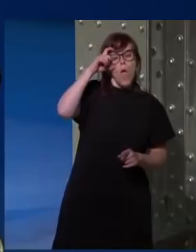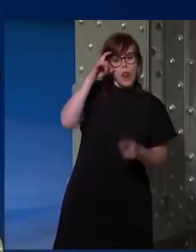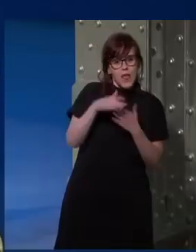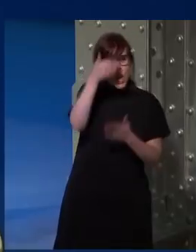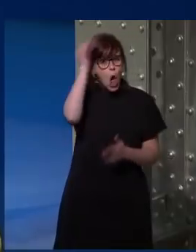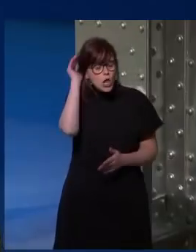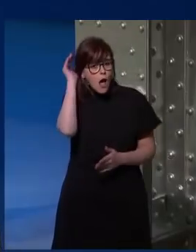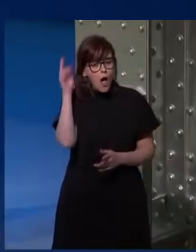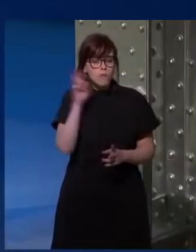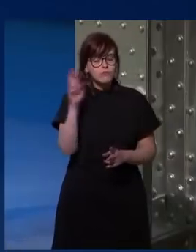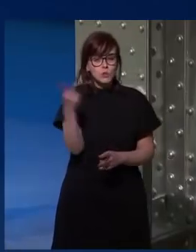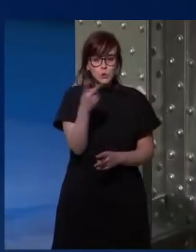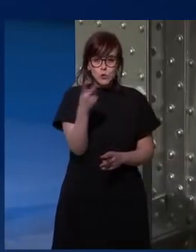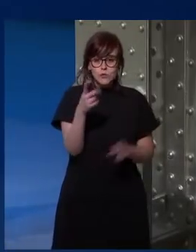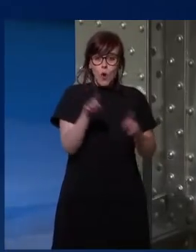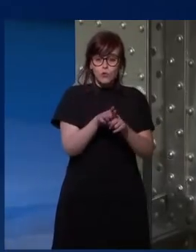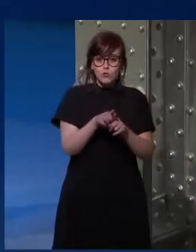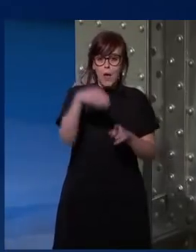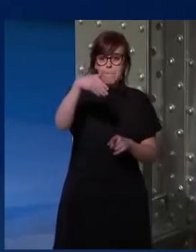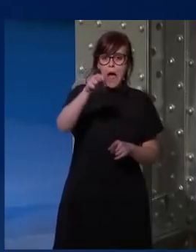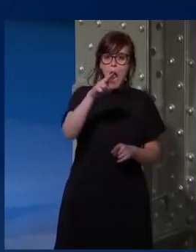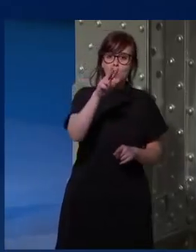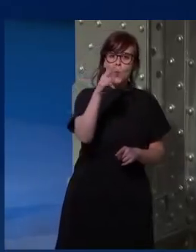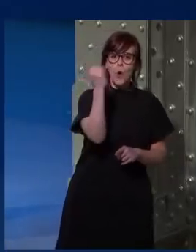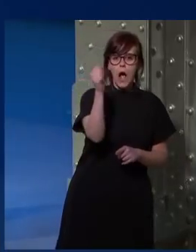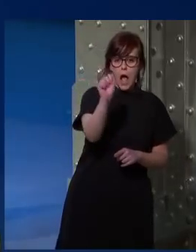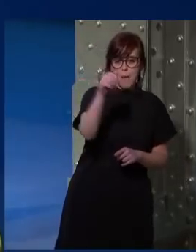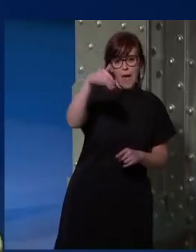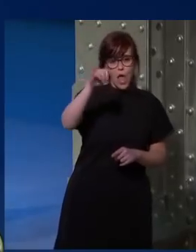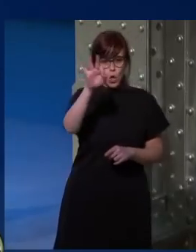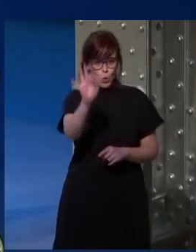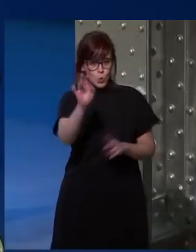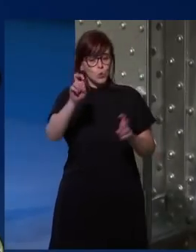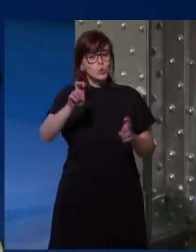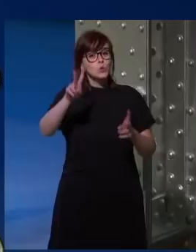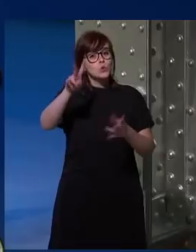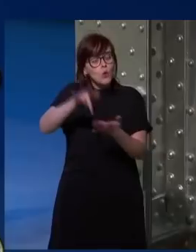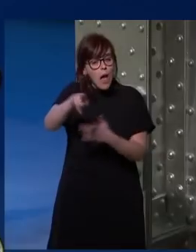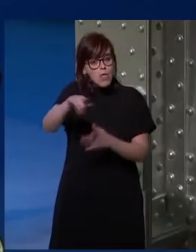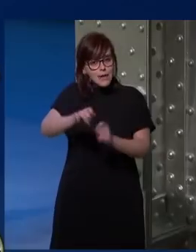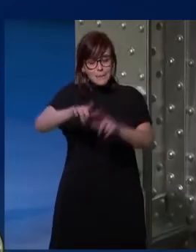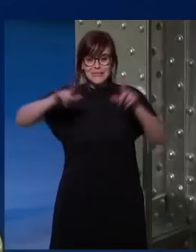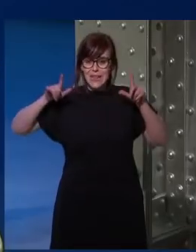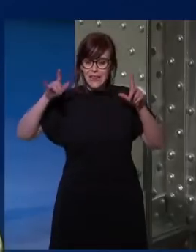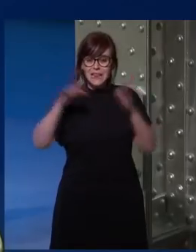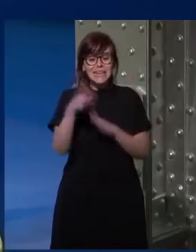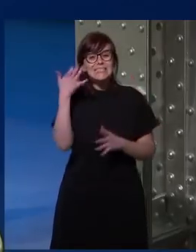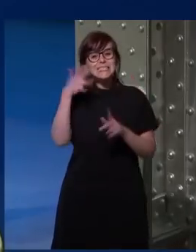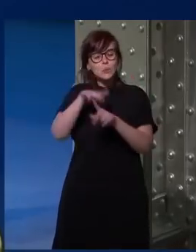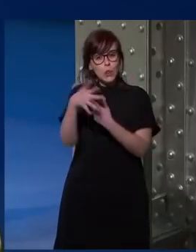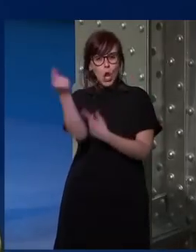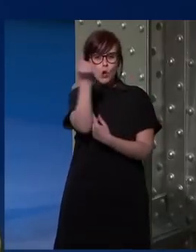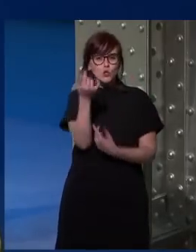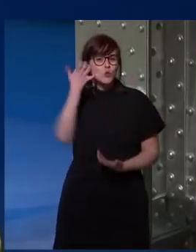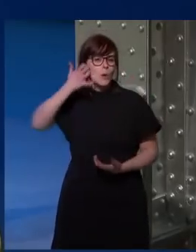Y cuando te das cuenta que con ellos iba Maruja Mayo, que era una de las grandes representantes, una de las grandes exponentes del surrealismo de nuestro país, y